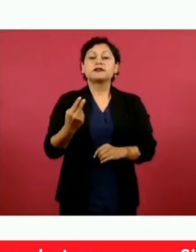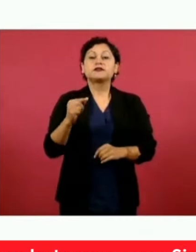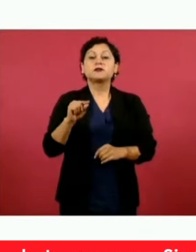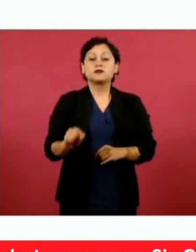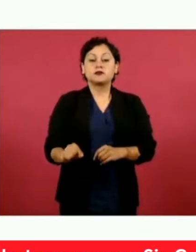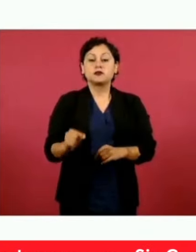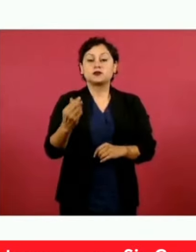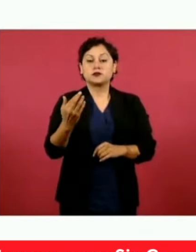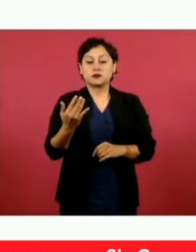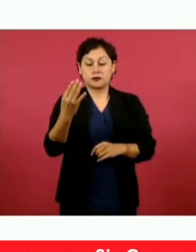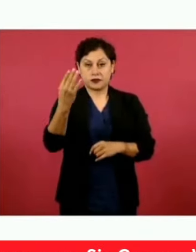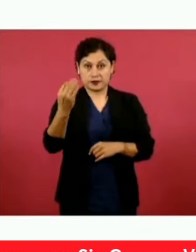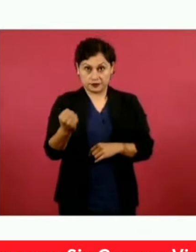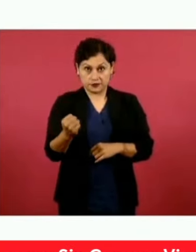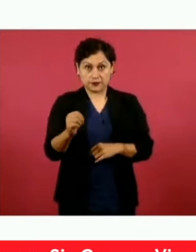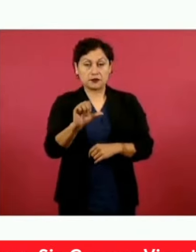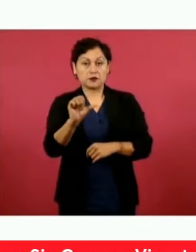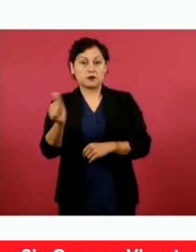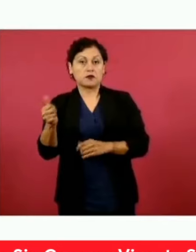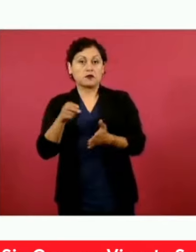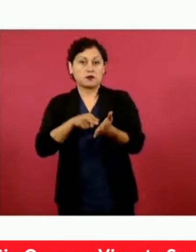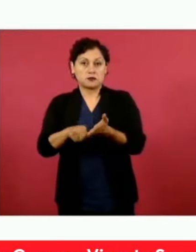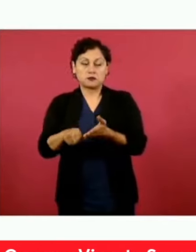$25.59 y el diésel se mantuvo igual,